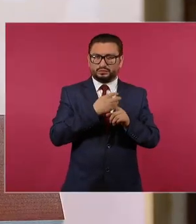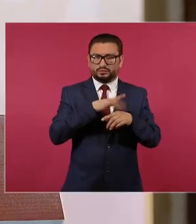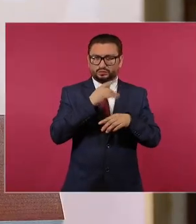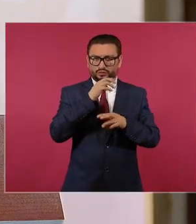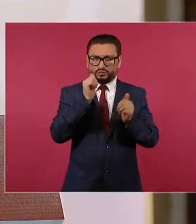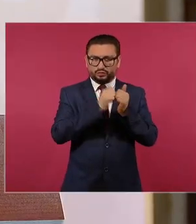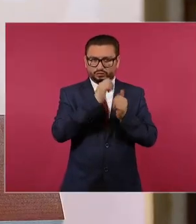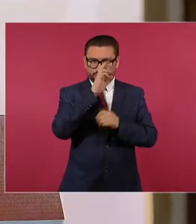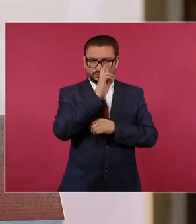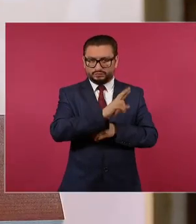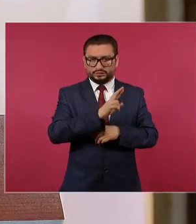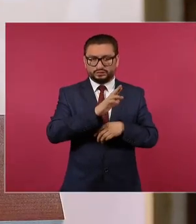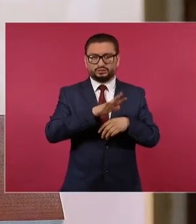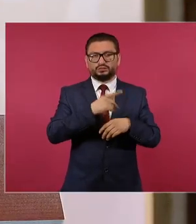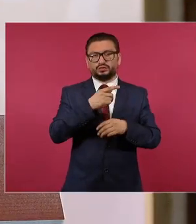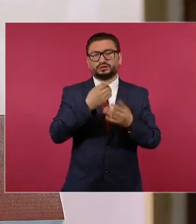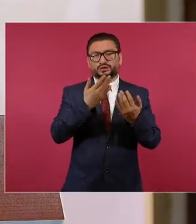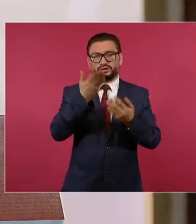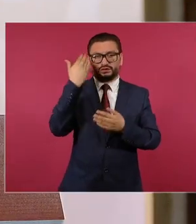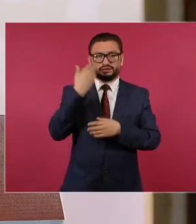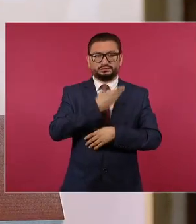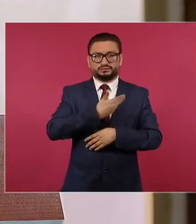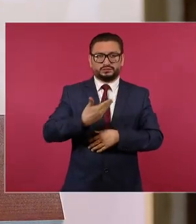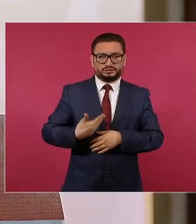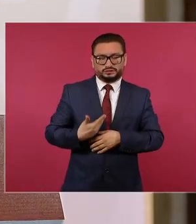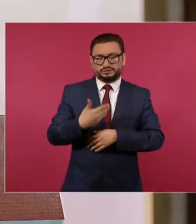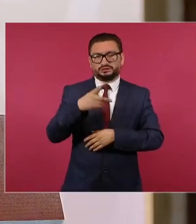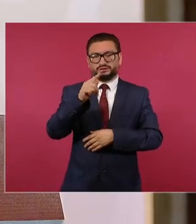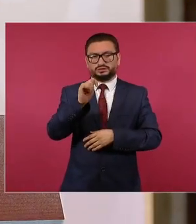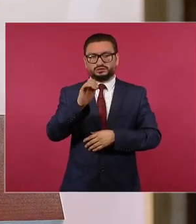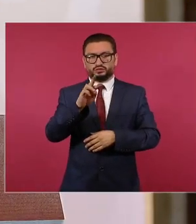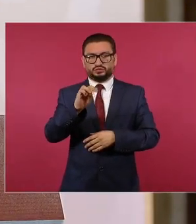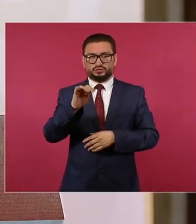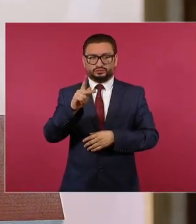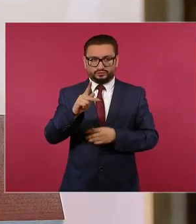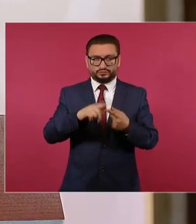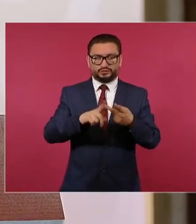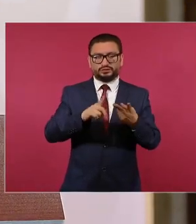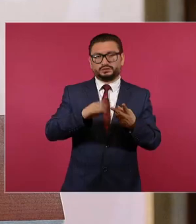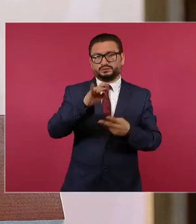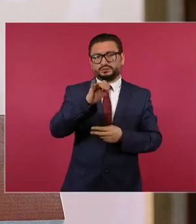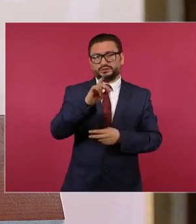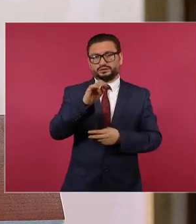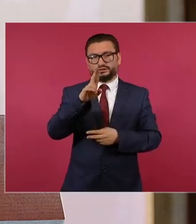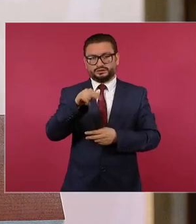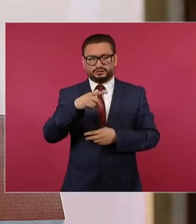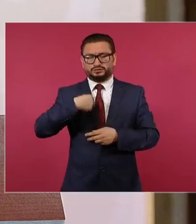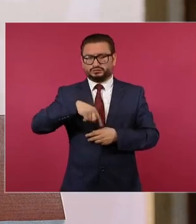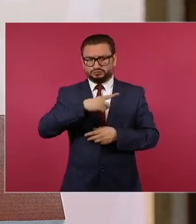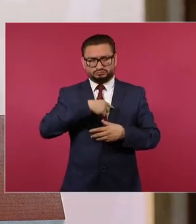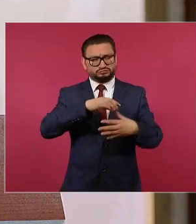tanto con el presidente Trump como con el presidente Biden nos hemos entendido y hay muy buena